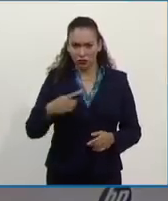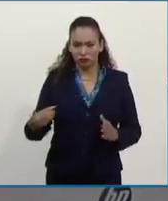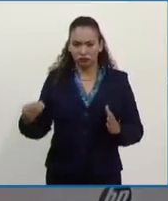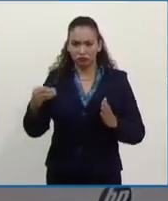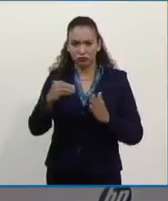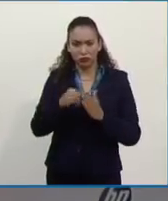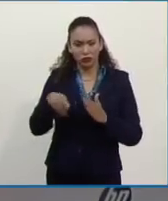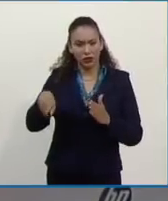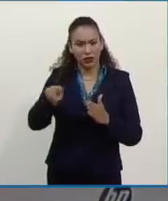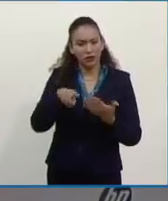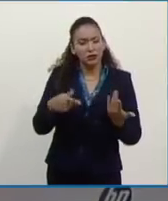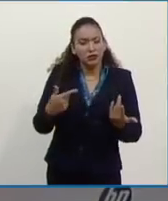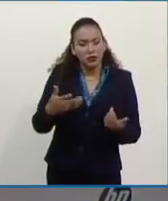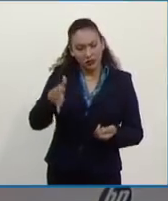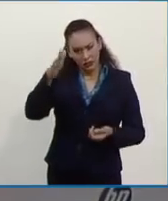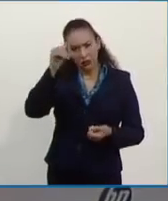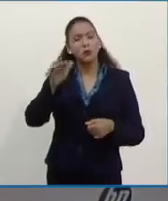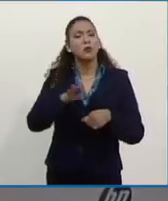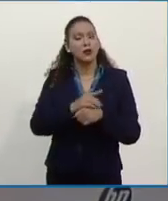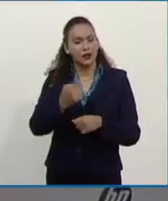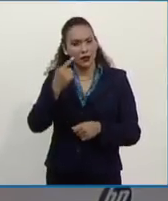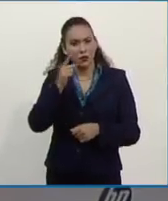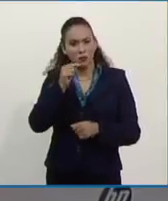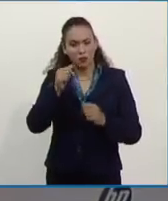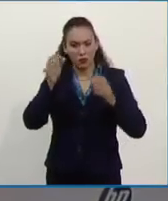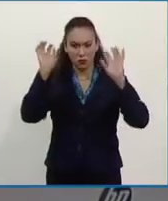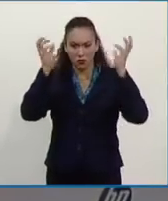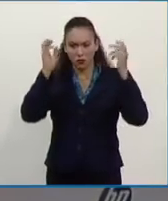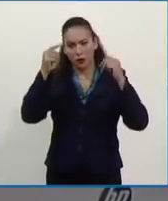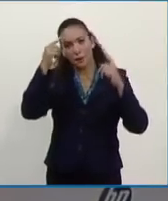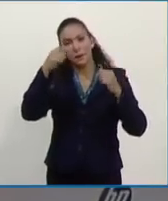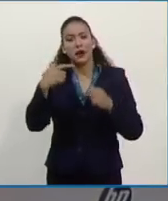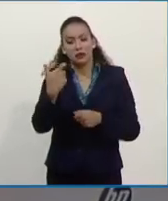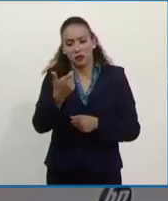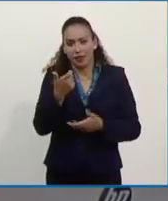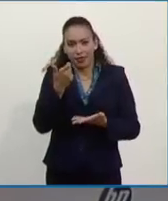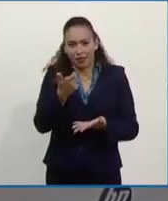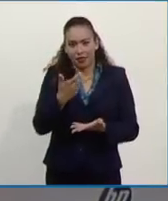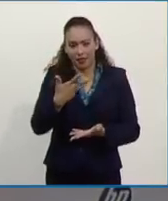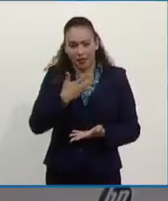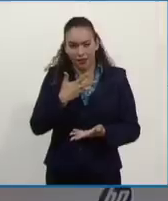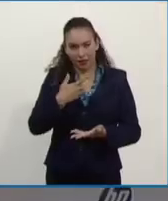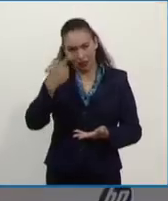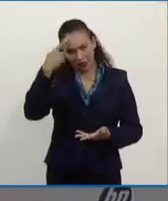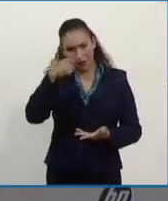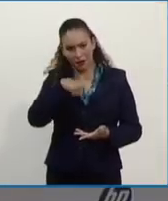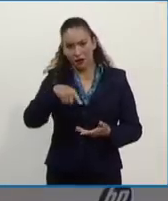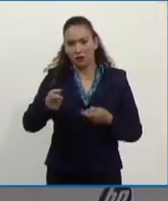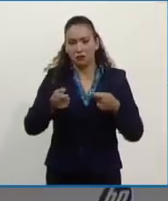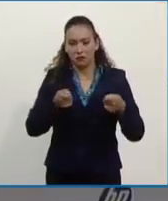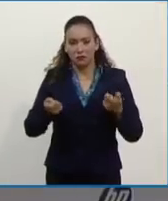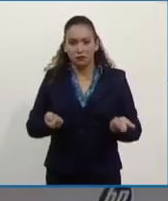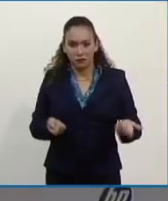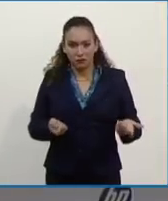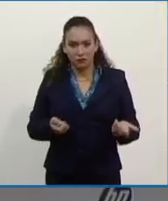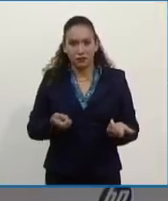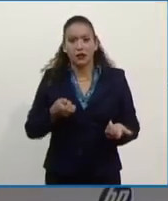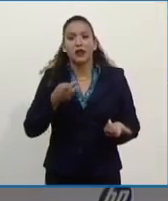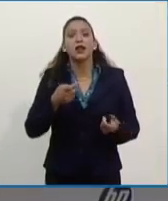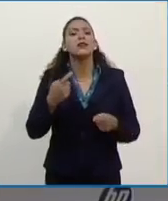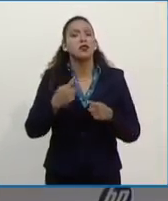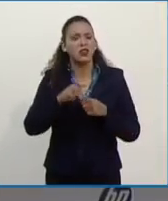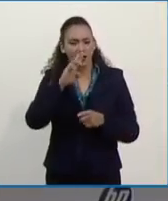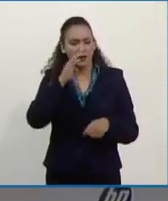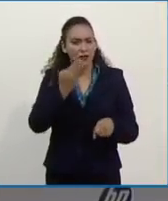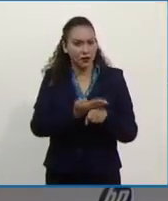de los vehículos policiales con cargo a su propio presupuesto, pues en principio ello sería una